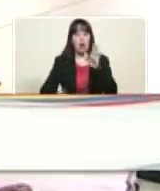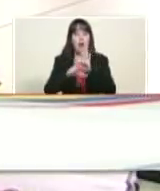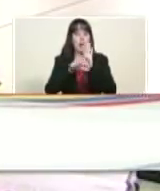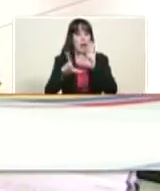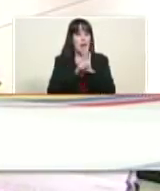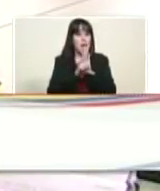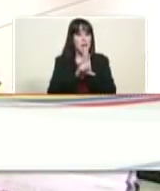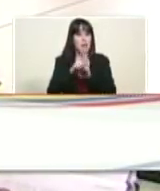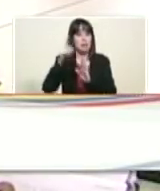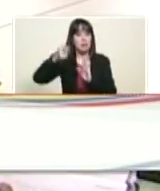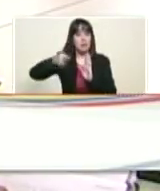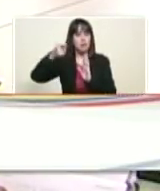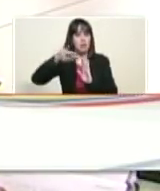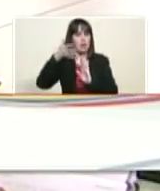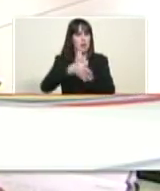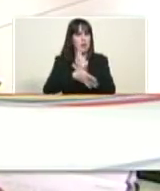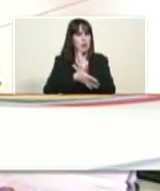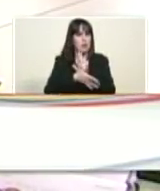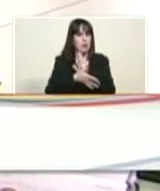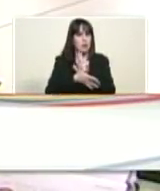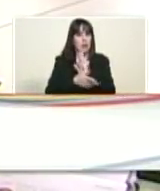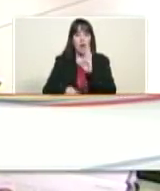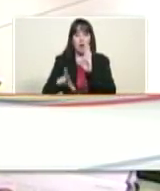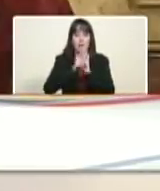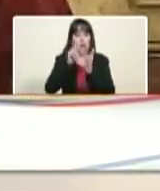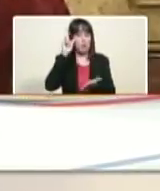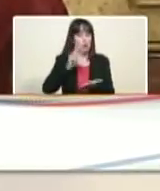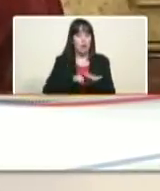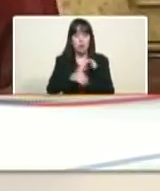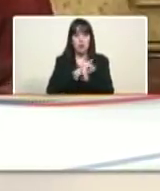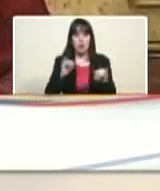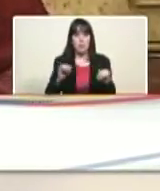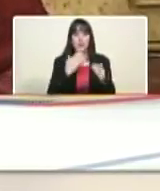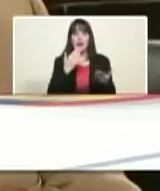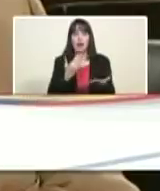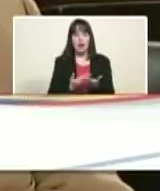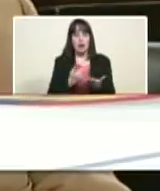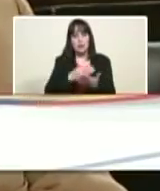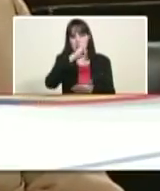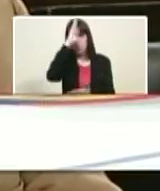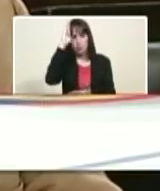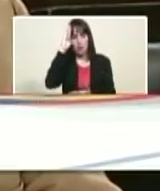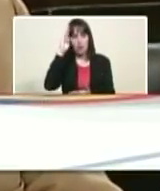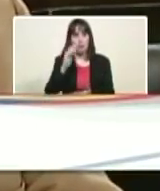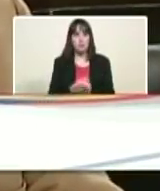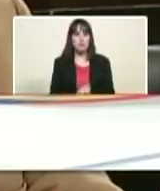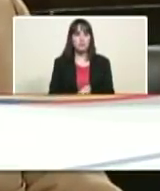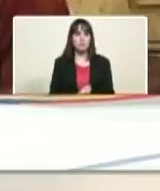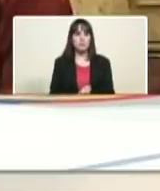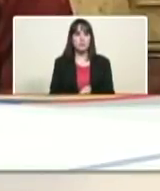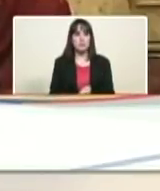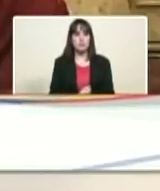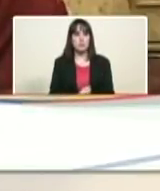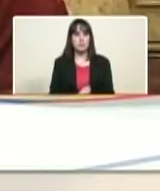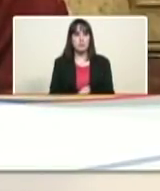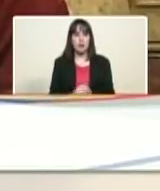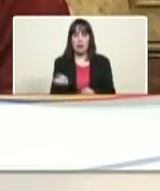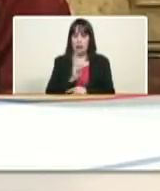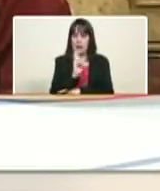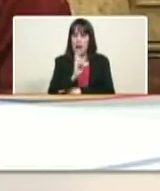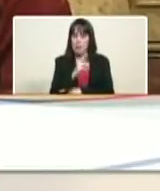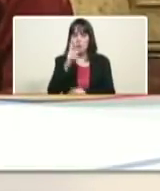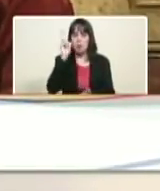constituyentes, les doy las gracias por el fast track. Le doy las gracias a Diosdado Cabello Rondón. Le metió la velocidad